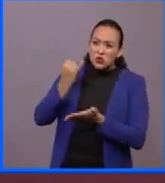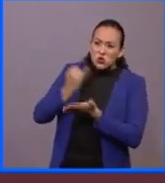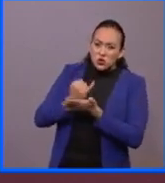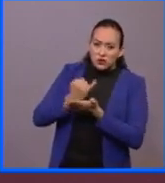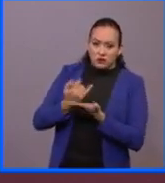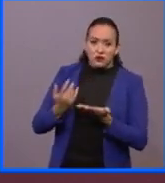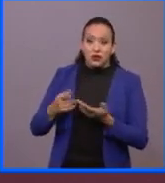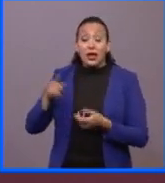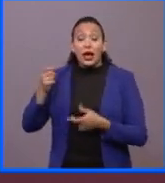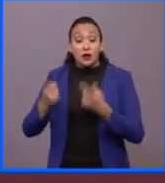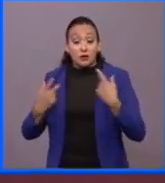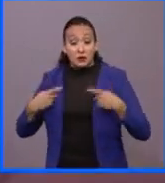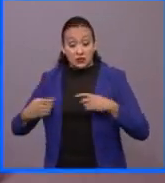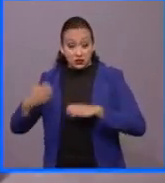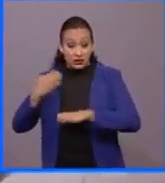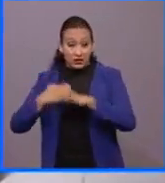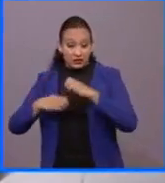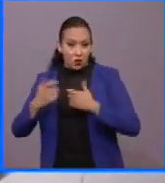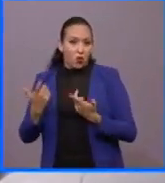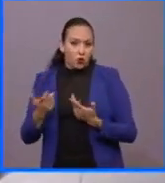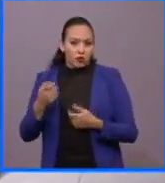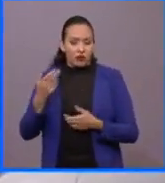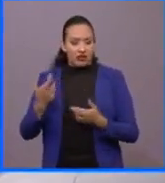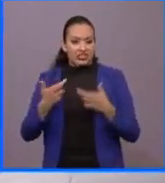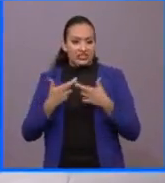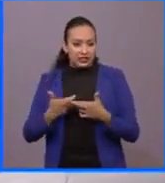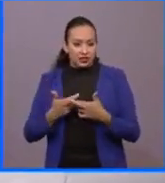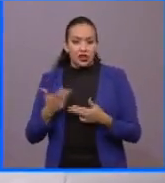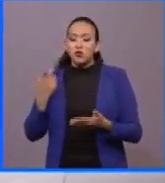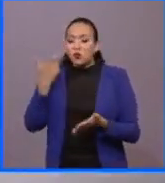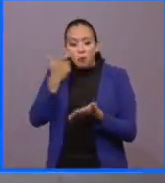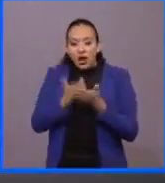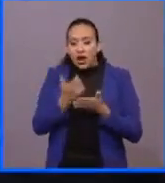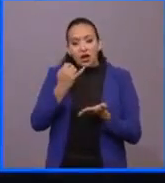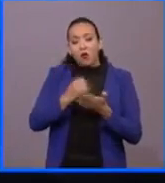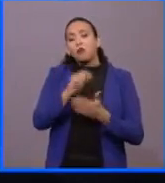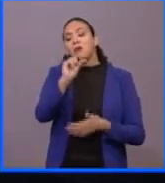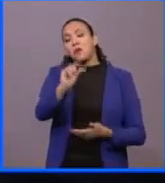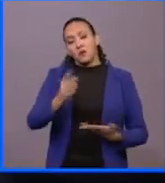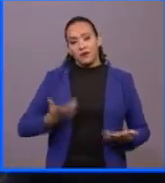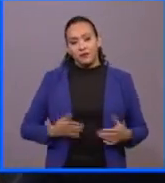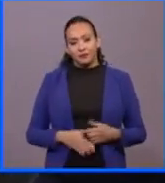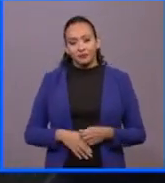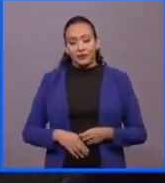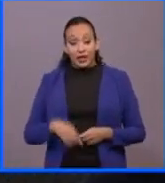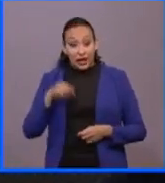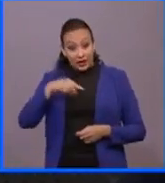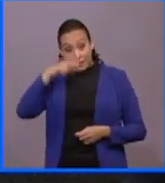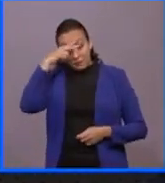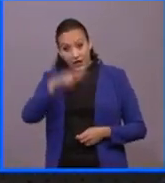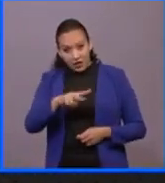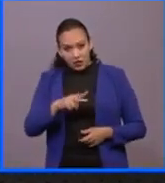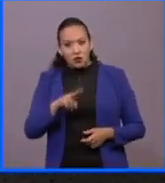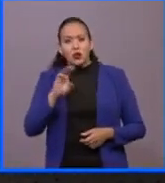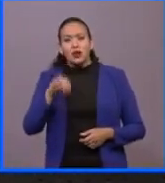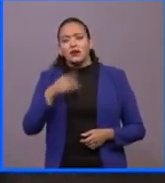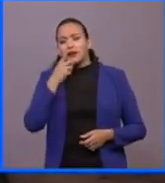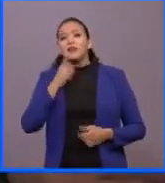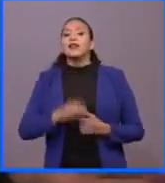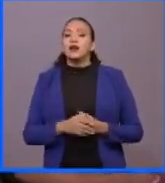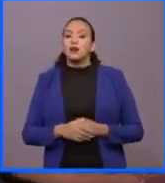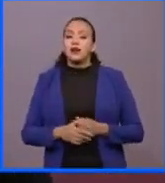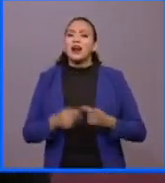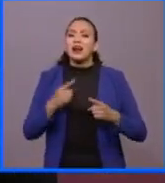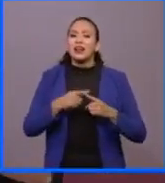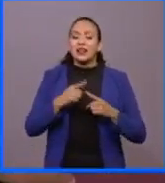de la tributación. En el Instituto de Investigaciones Jurídicas de la UNAM, indicó que en México la figura que se tiene exenta de